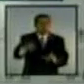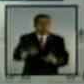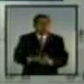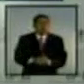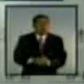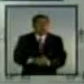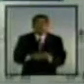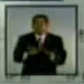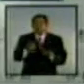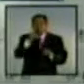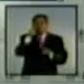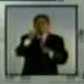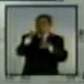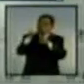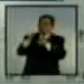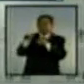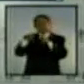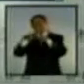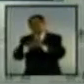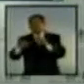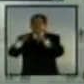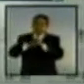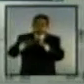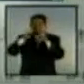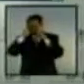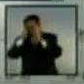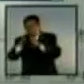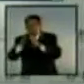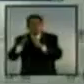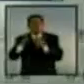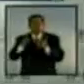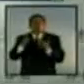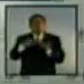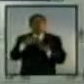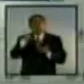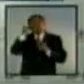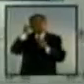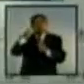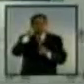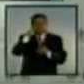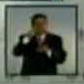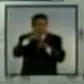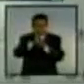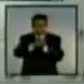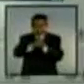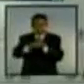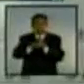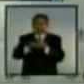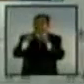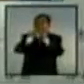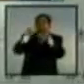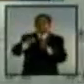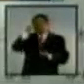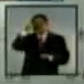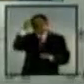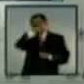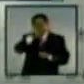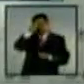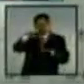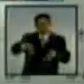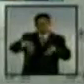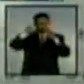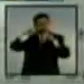moneda. Porque uno le dedica su tesis a quien uno admira. Esta es la tesis que el candidato del